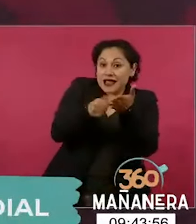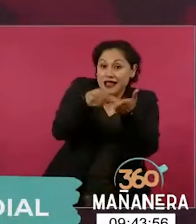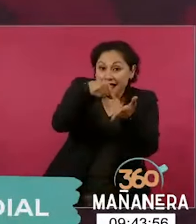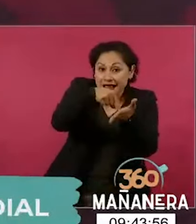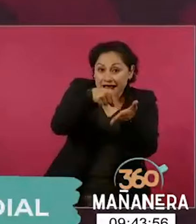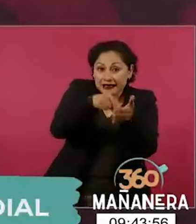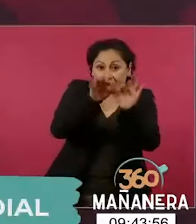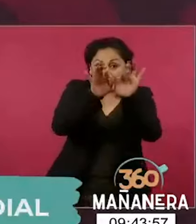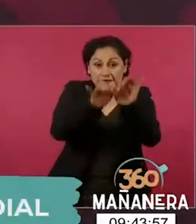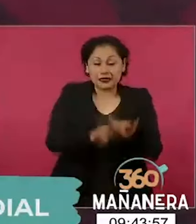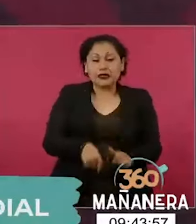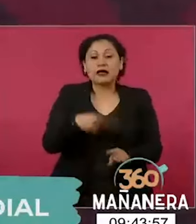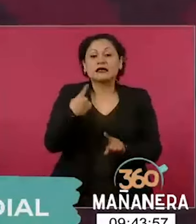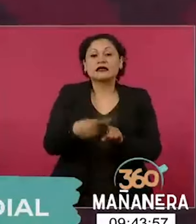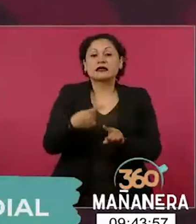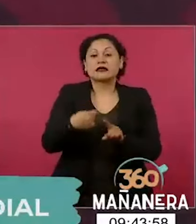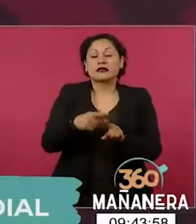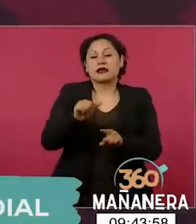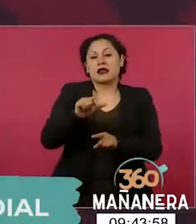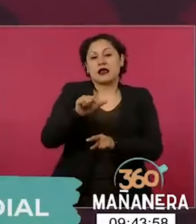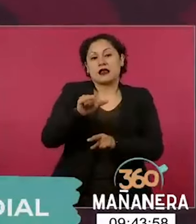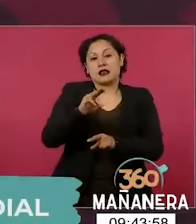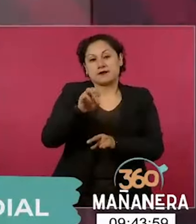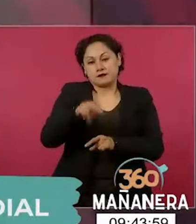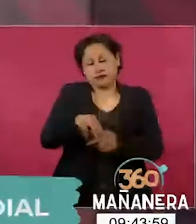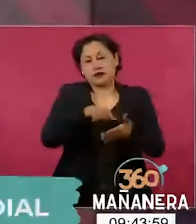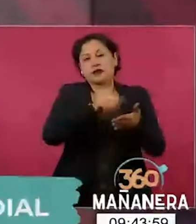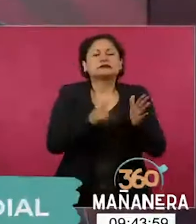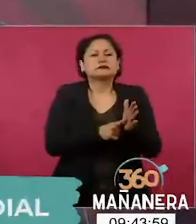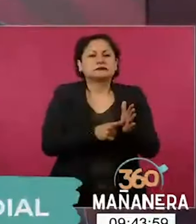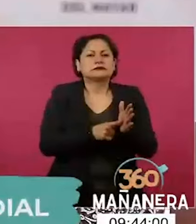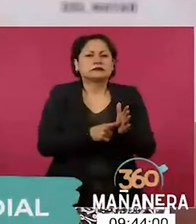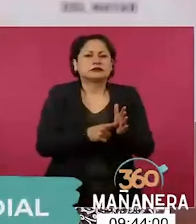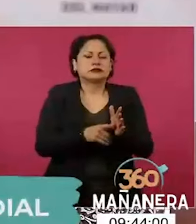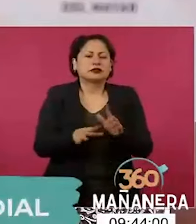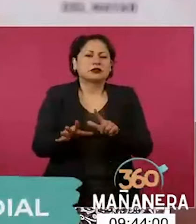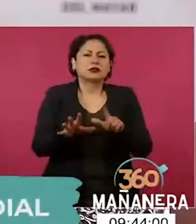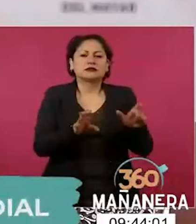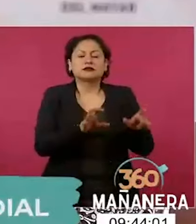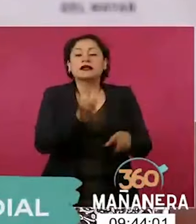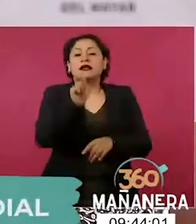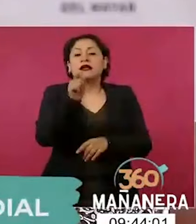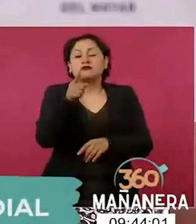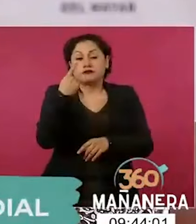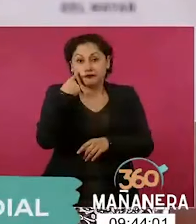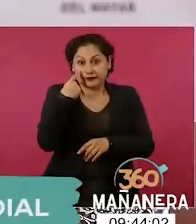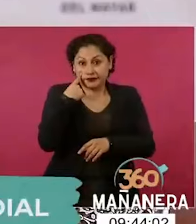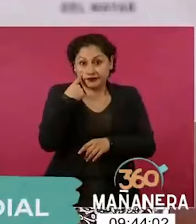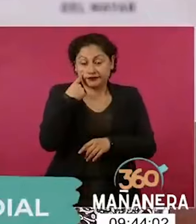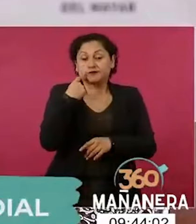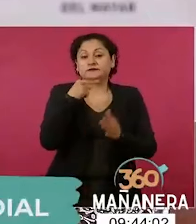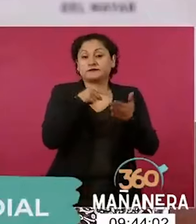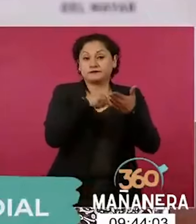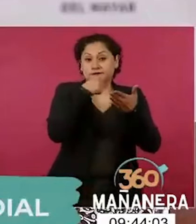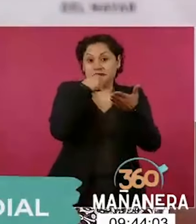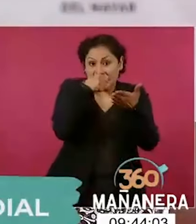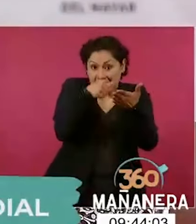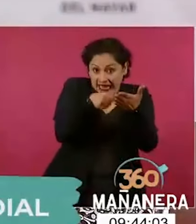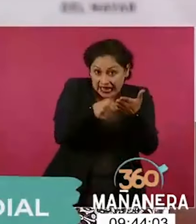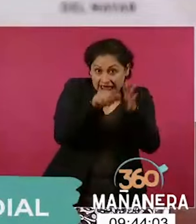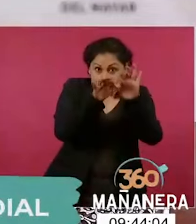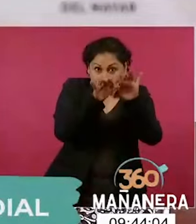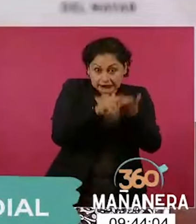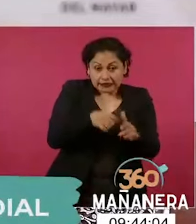asesor principal del conservadurismo en México le dice usted no se